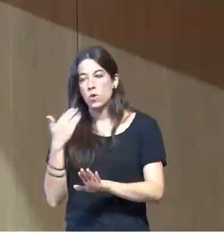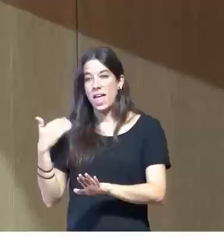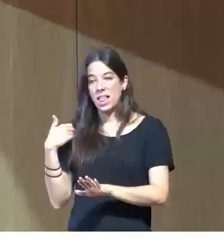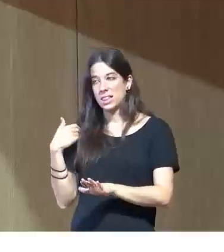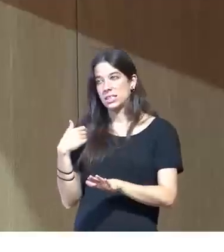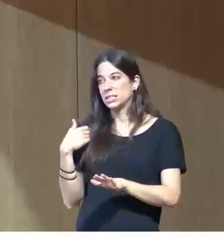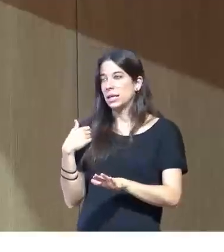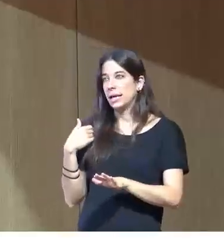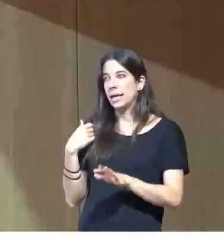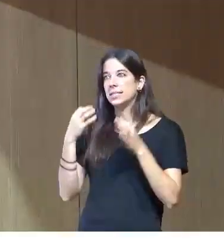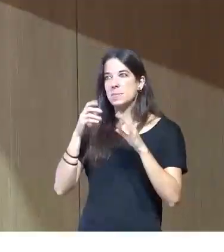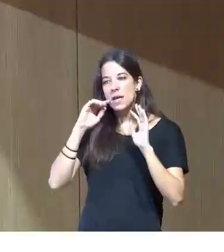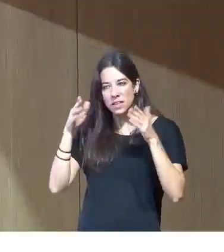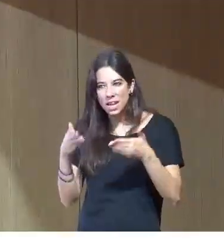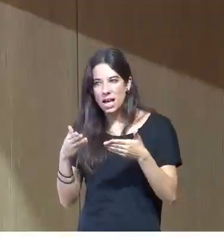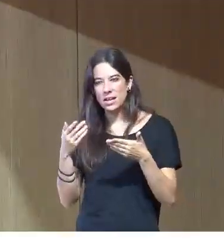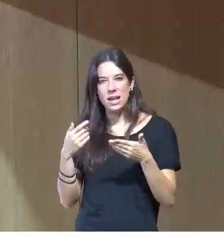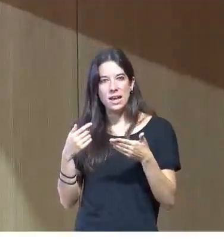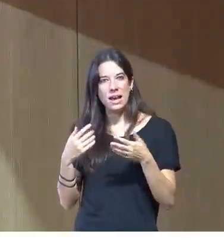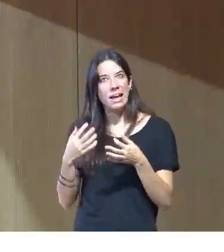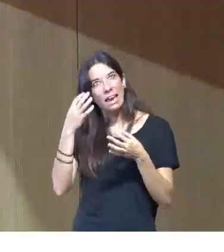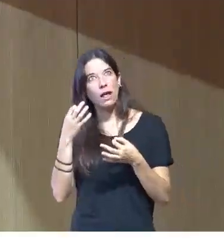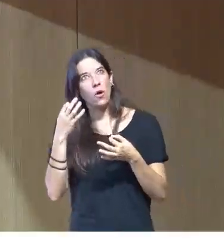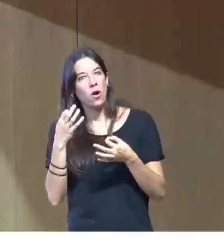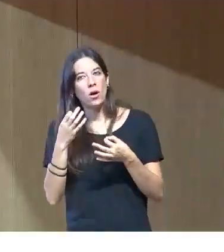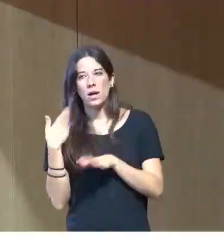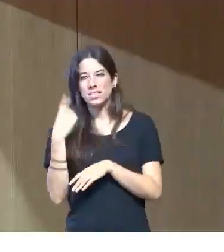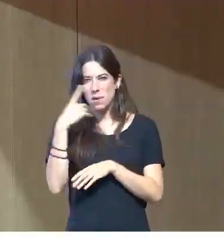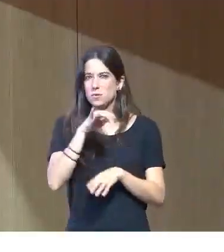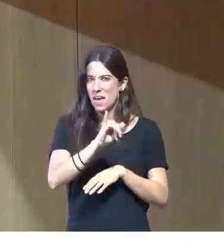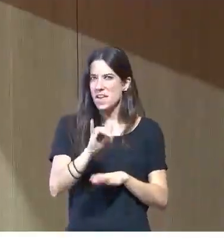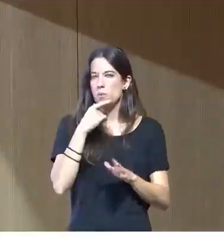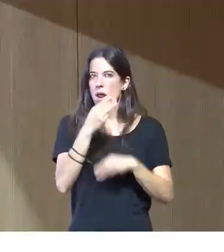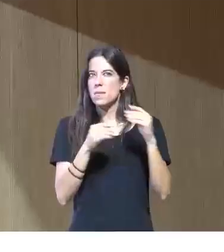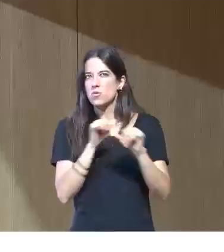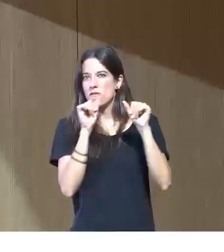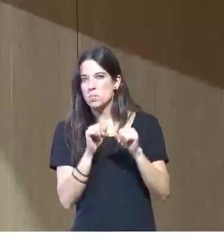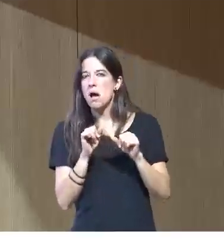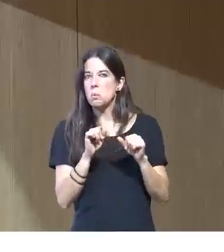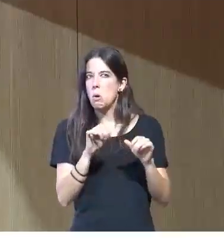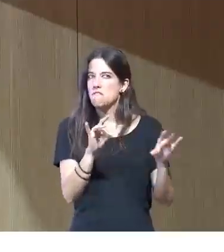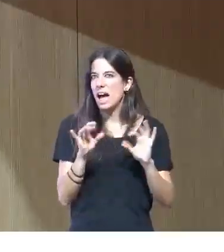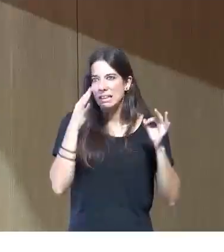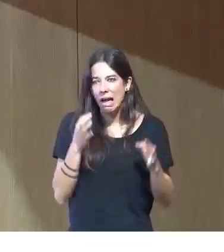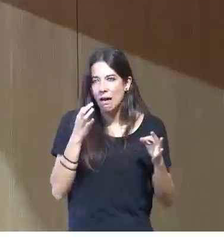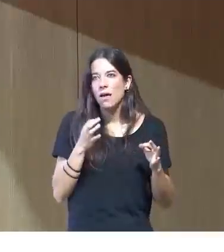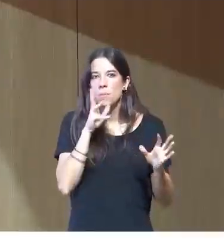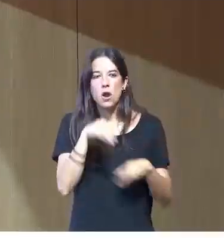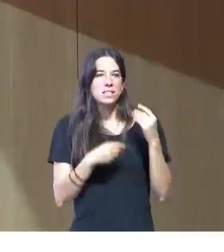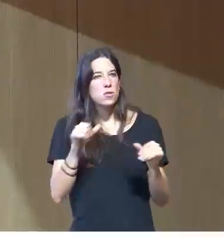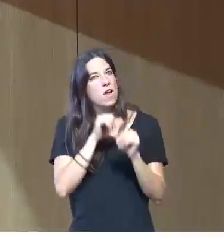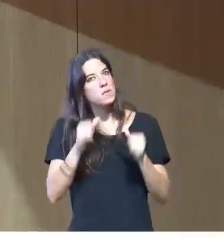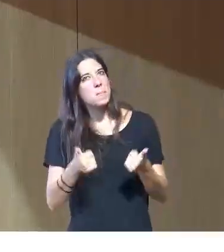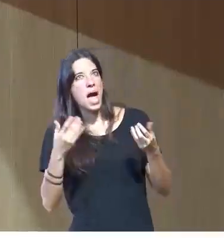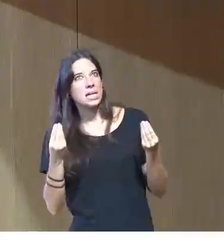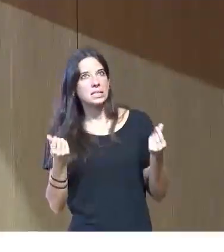Pues habíamos que existían pero pero lo hacíamos de manera fáctica pero que ahora lo hacemos de una manera